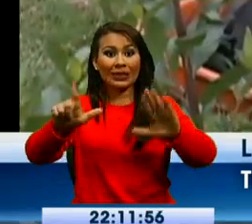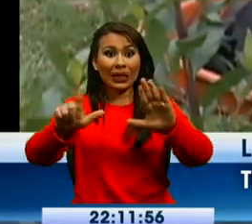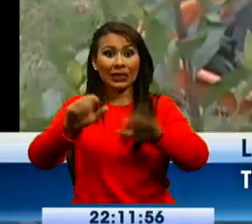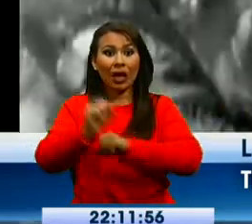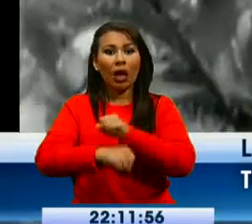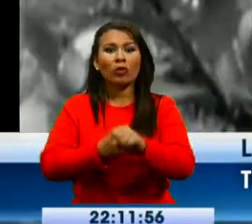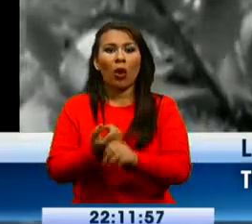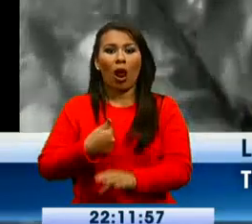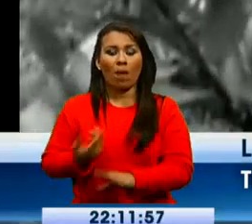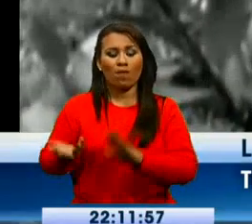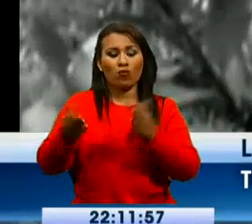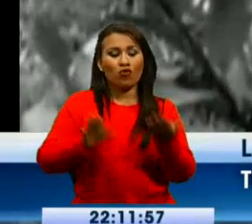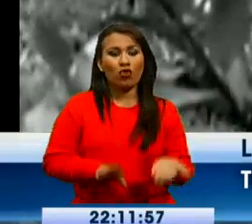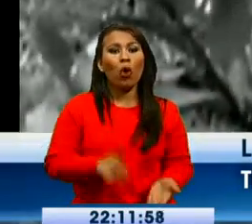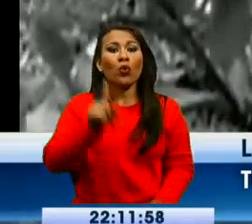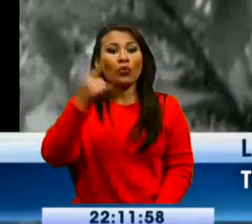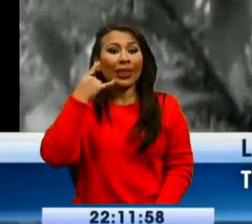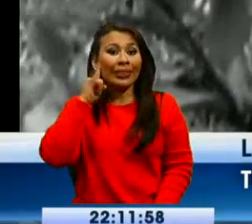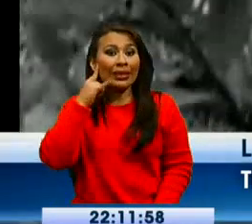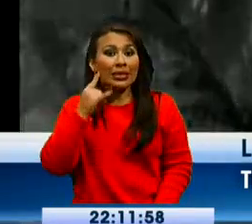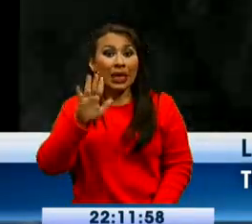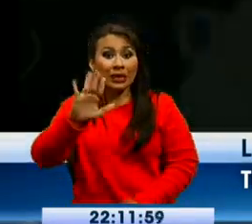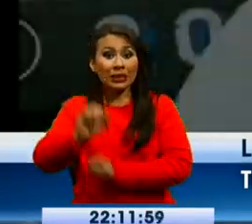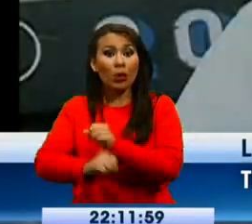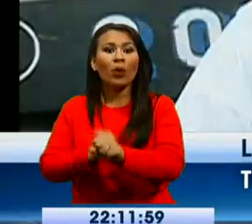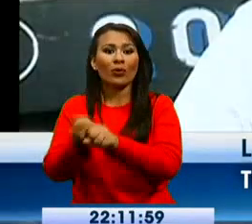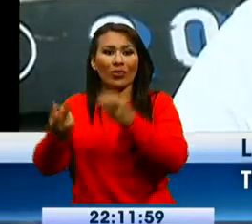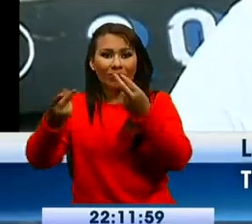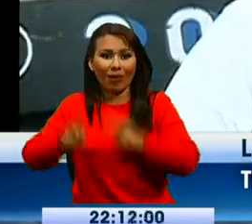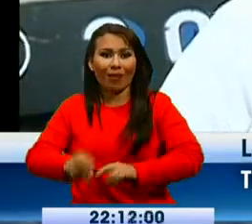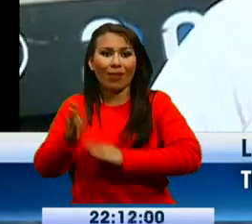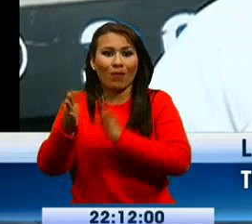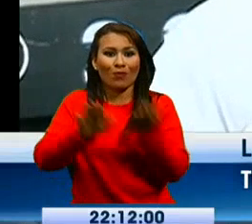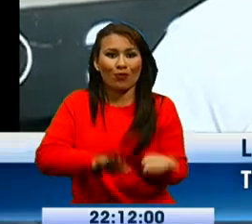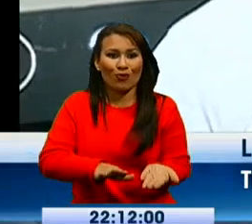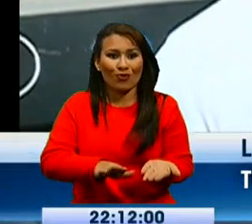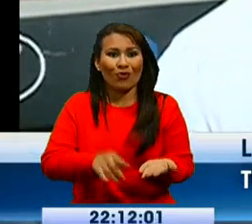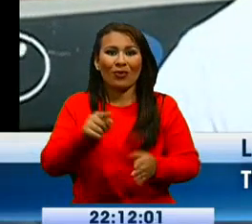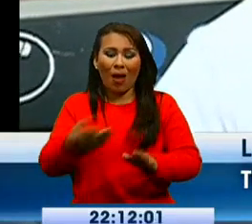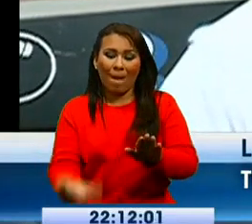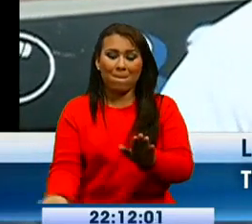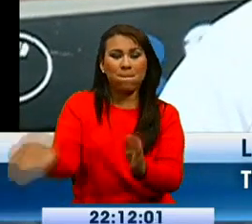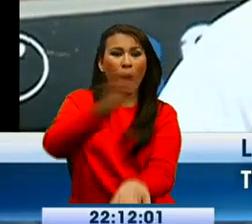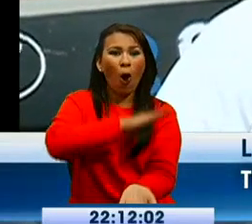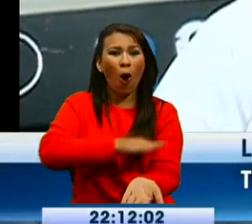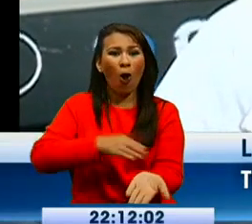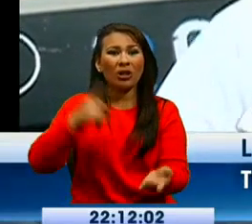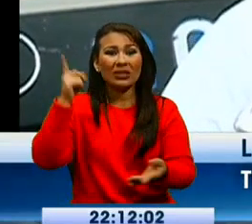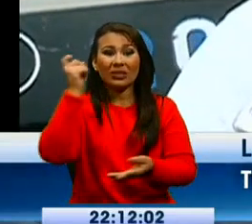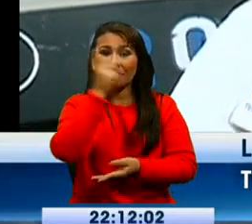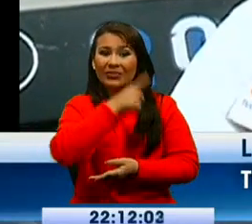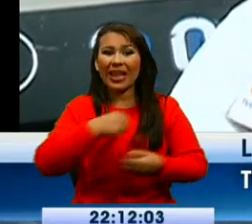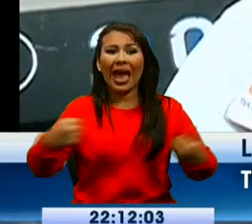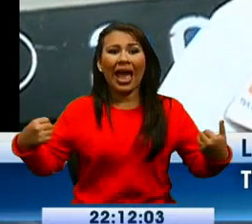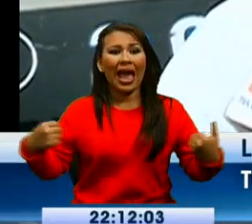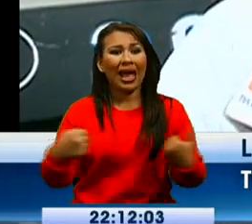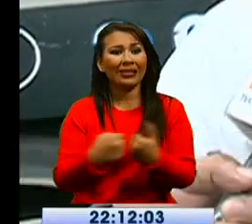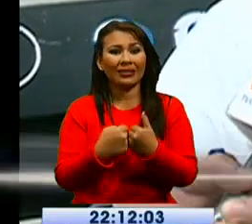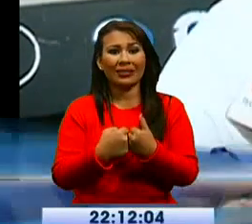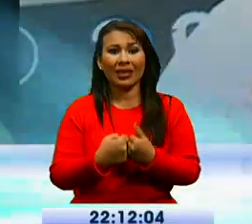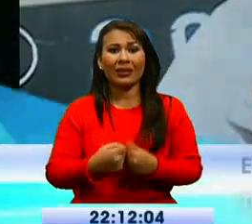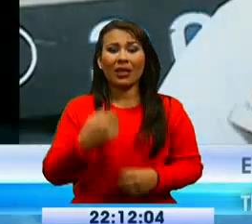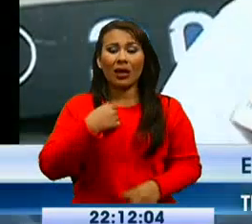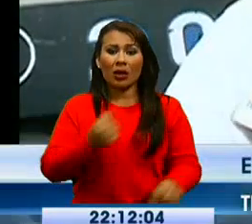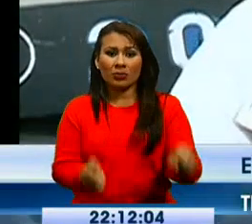que todavía no ha sido identificada, de 5 años. Donde, realizando la investigación, podemos determinar un accidente de tránsito, de